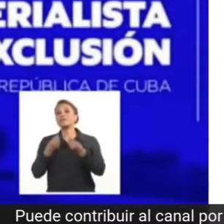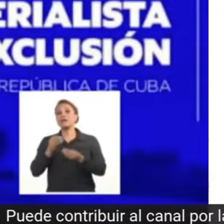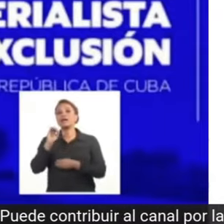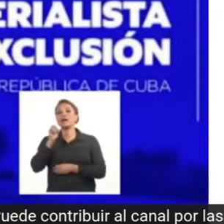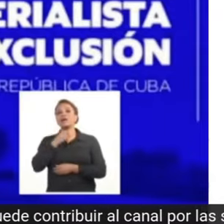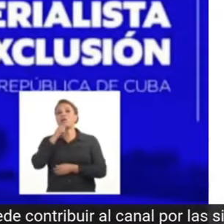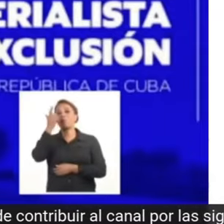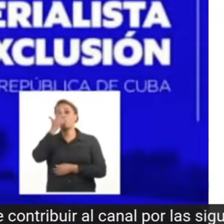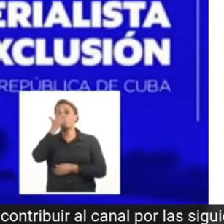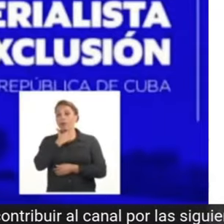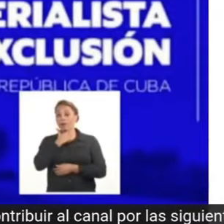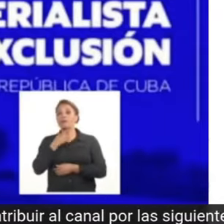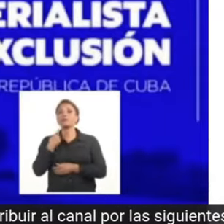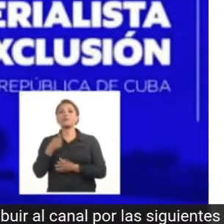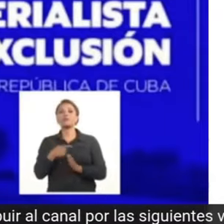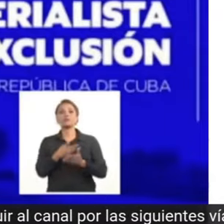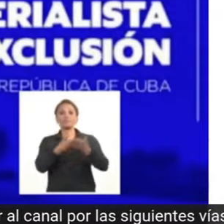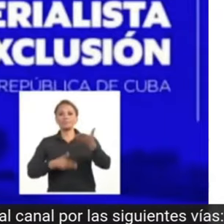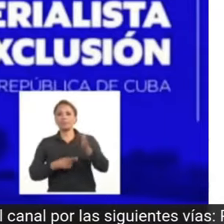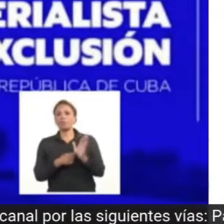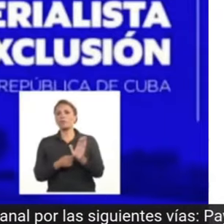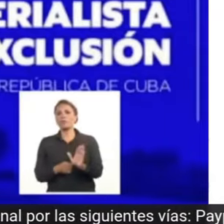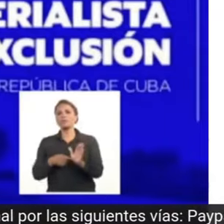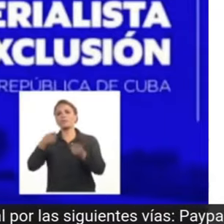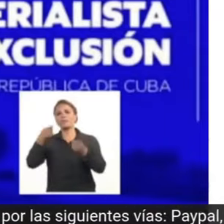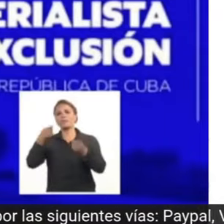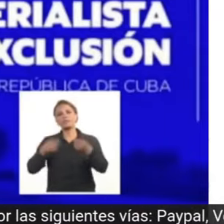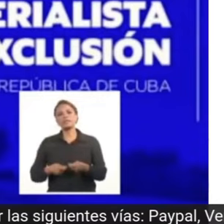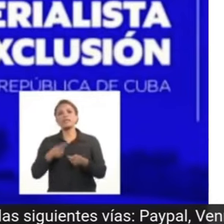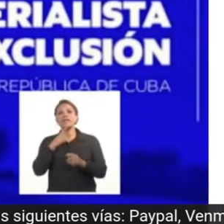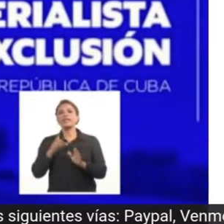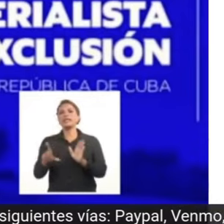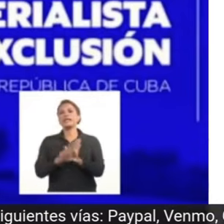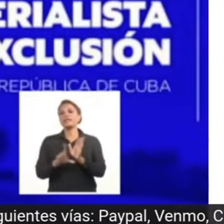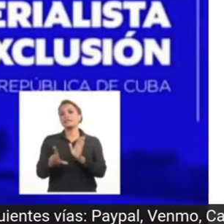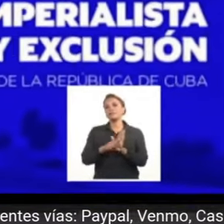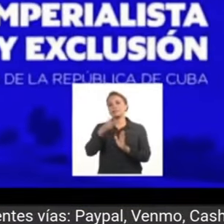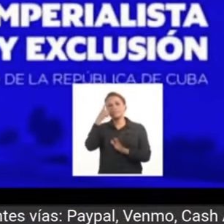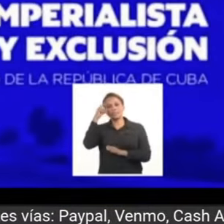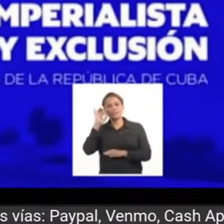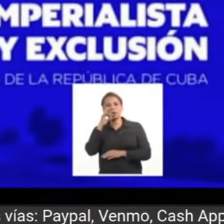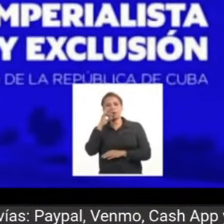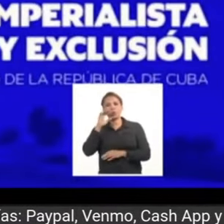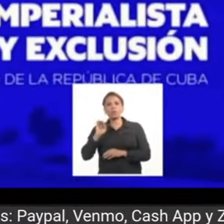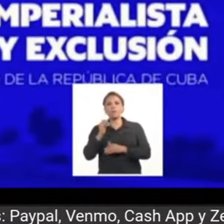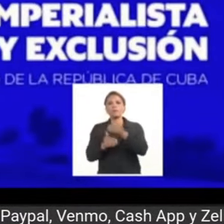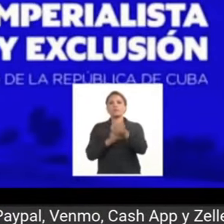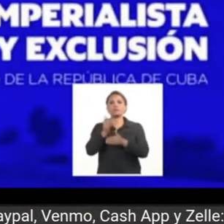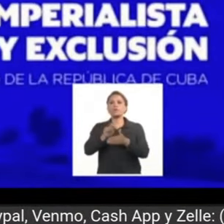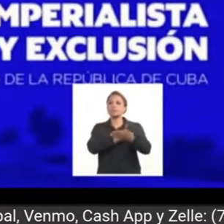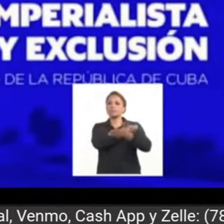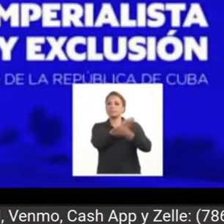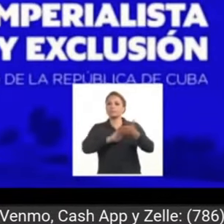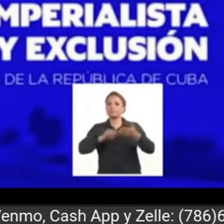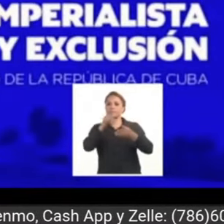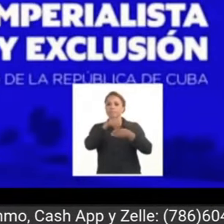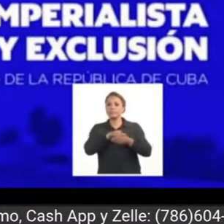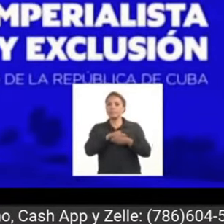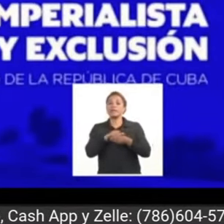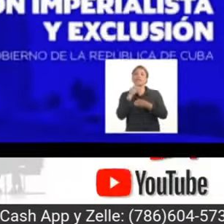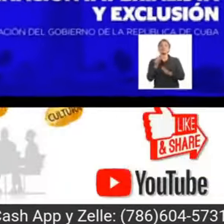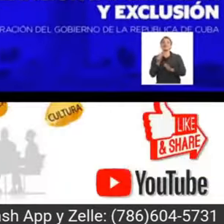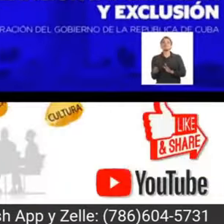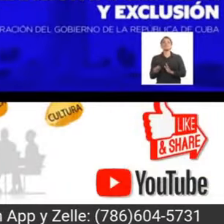una prerrogativa supranacional para decidir sobre la legitimidad o no de los procesos electorales y por la imposición a los